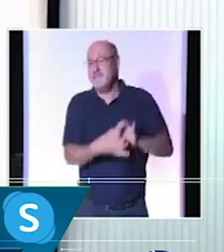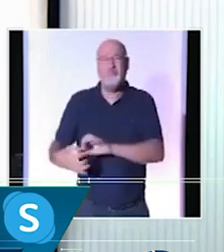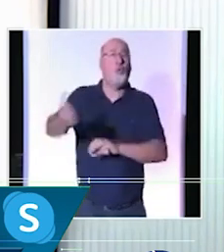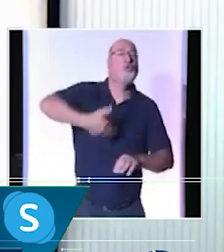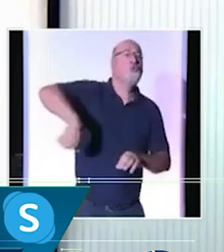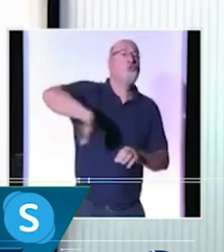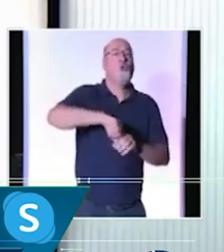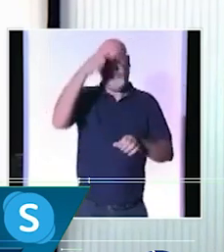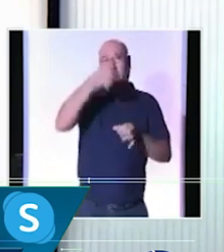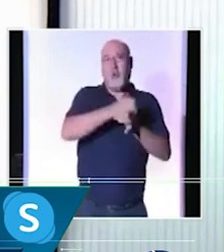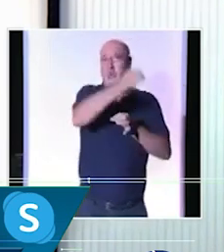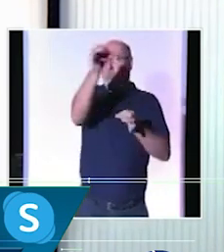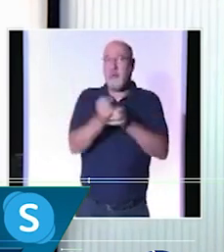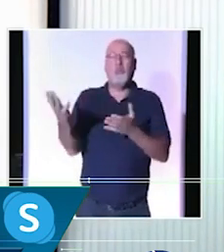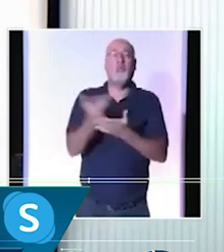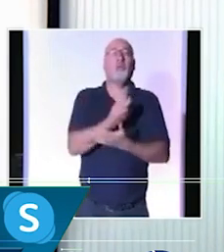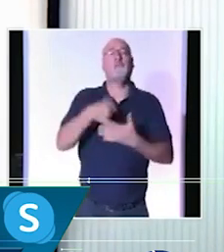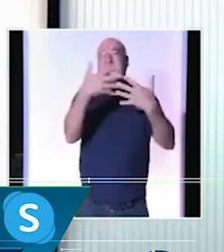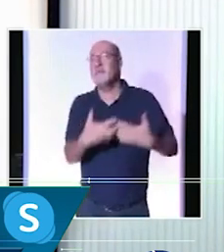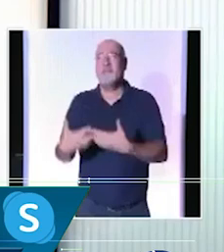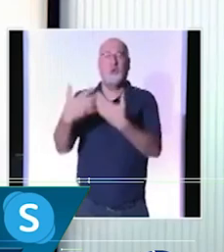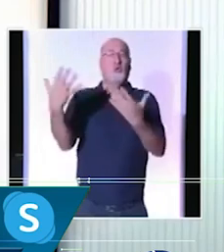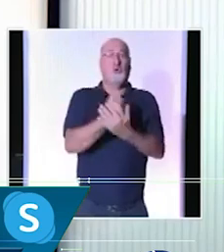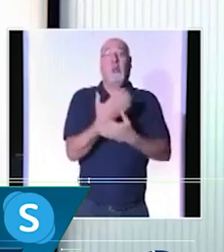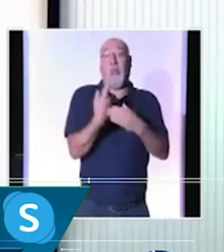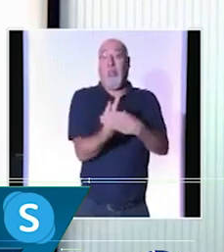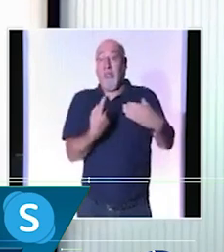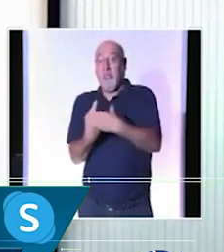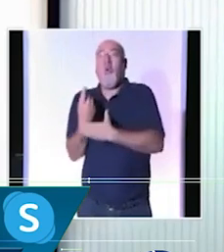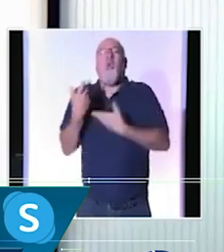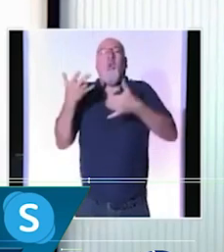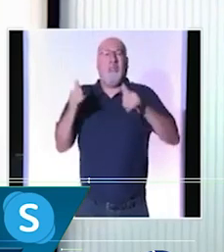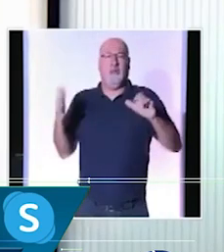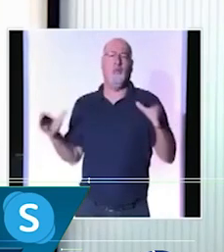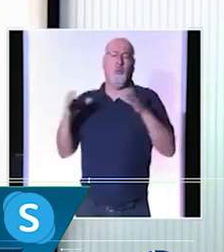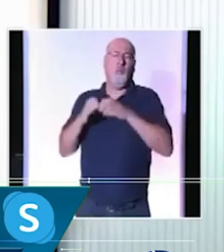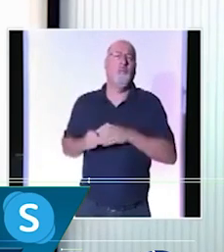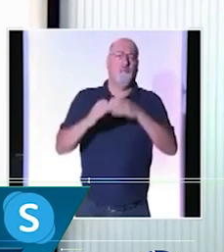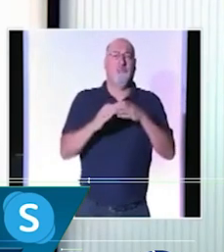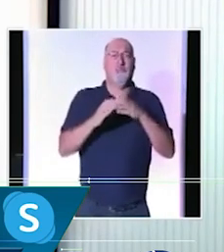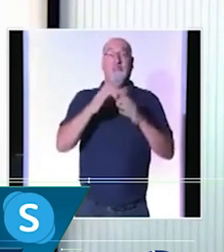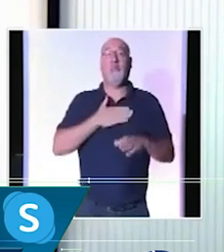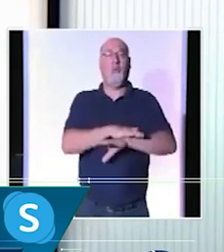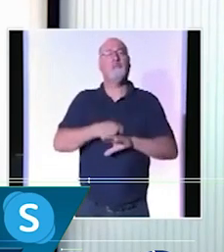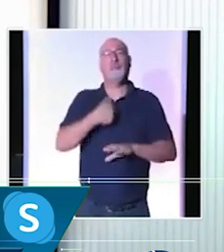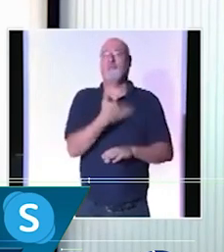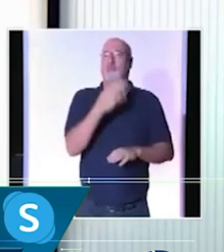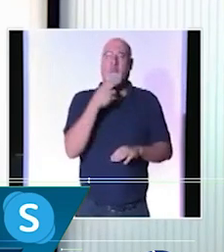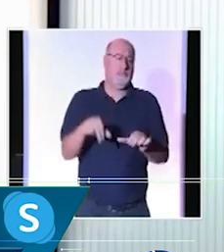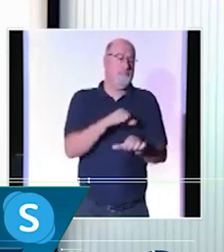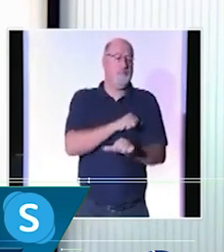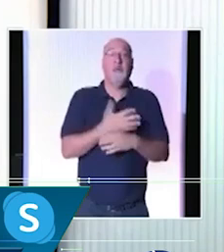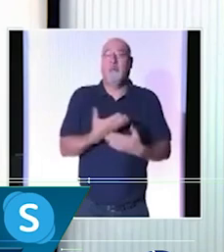digo yo, sino que lo decía el Banco de España en uno de sus prestigiosos informes, cuando llega a la conclusión de que